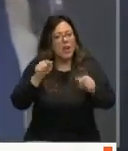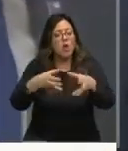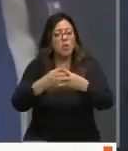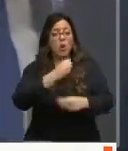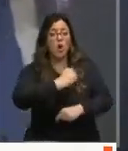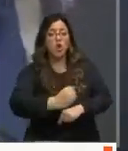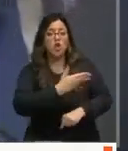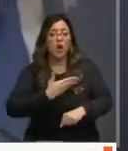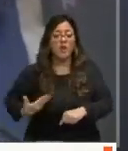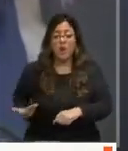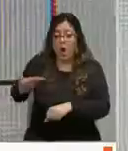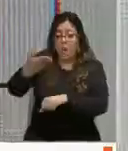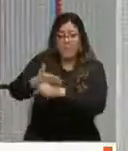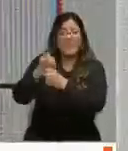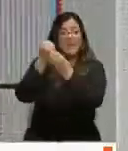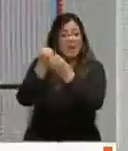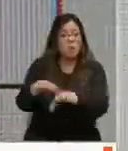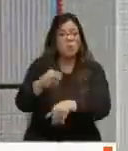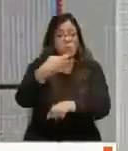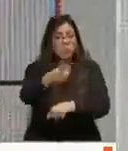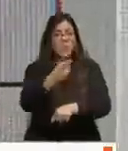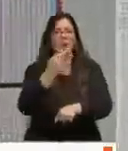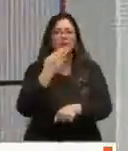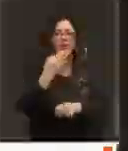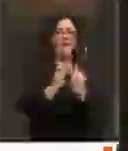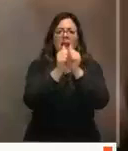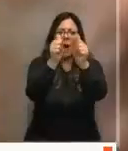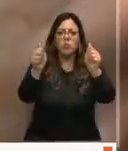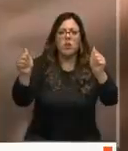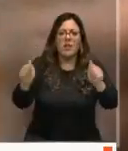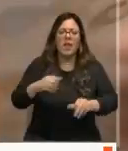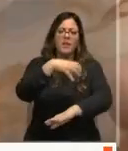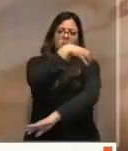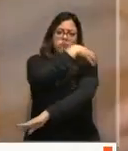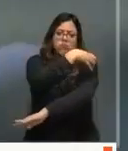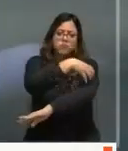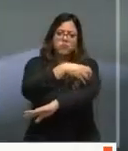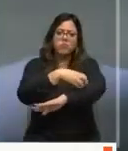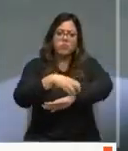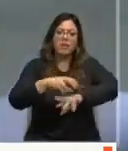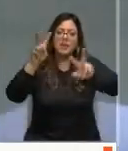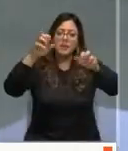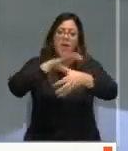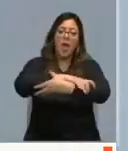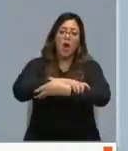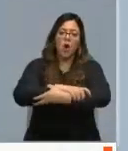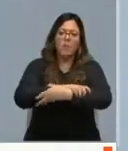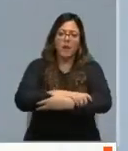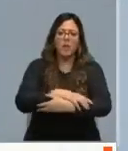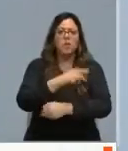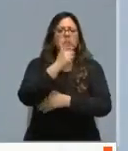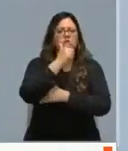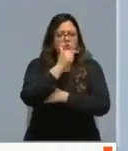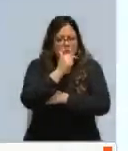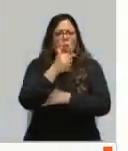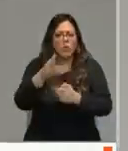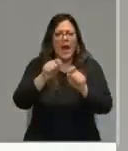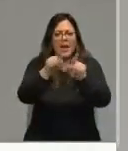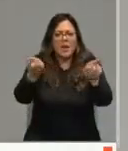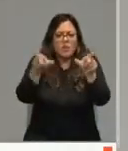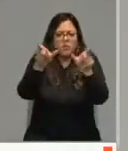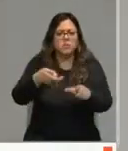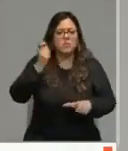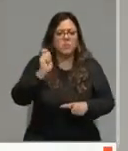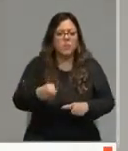oposición no piden solo su salida, también la de las autoridades regionales cuyos convenios han sido cuestionados por la Contraloría. Y